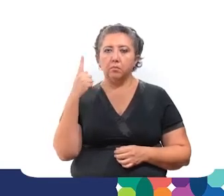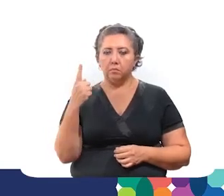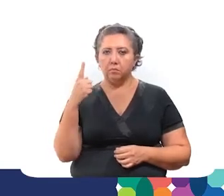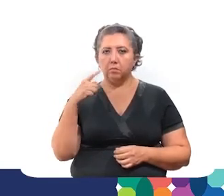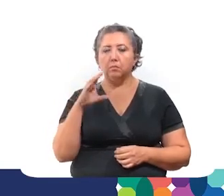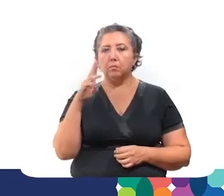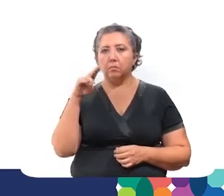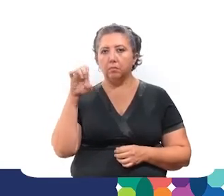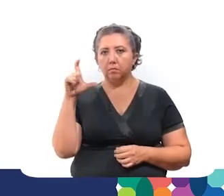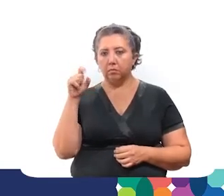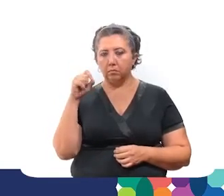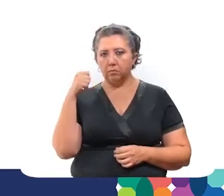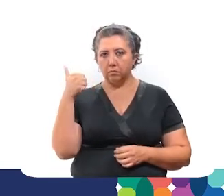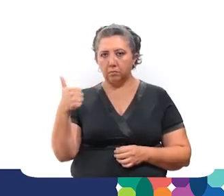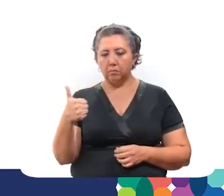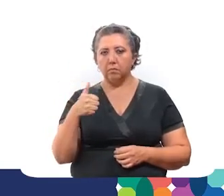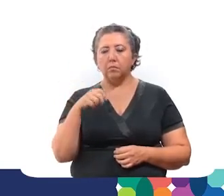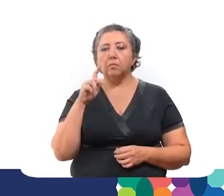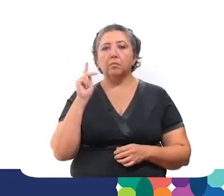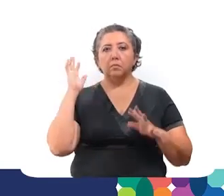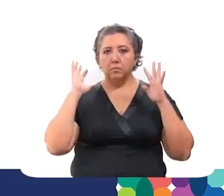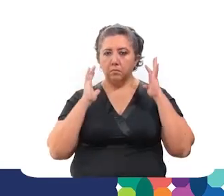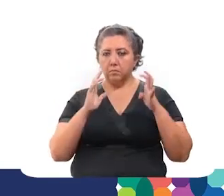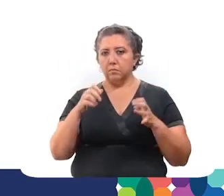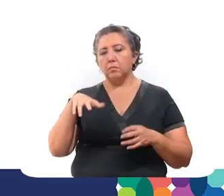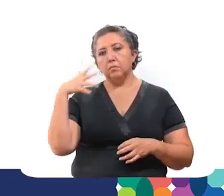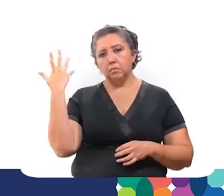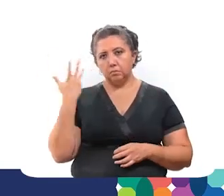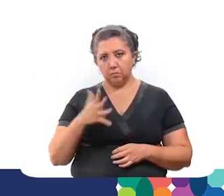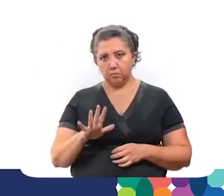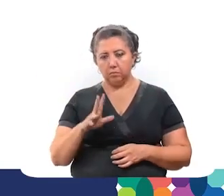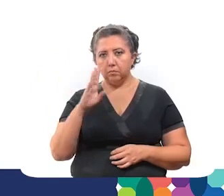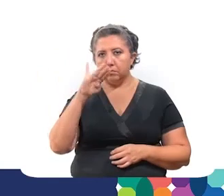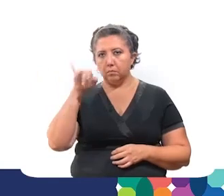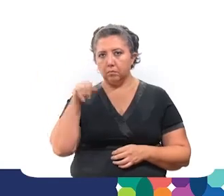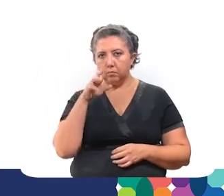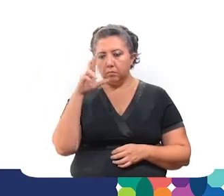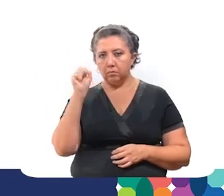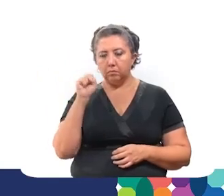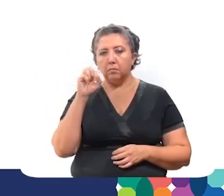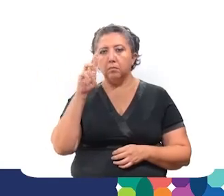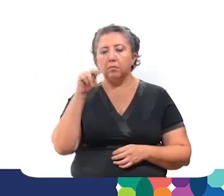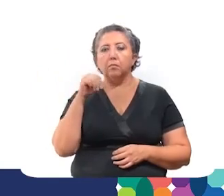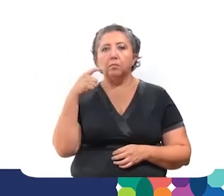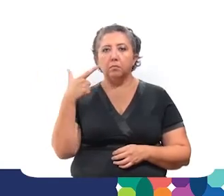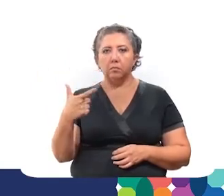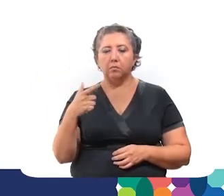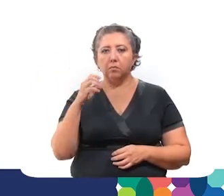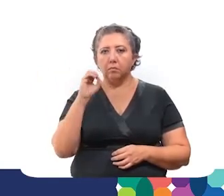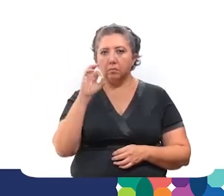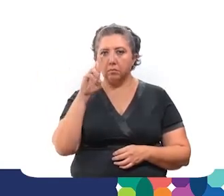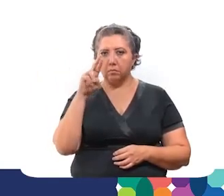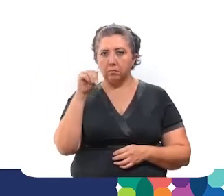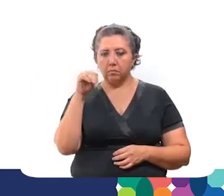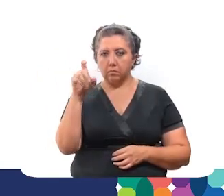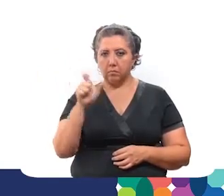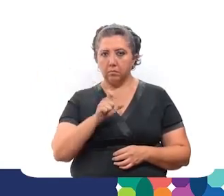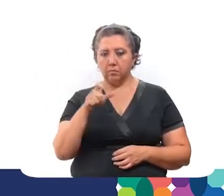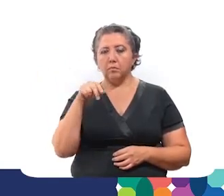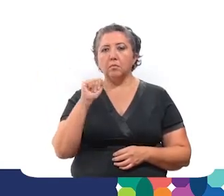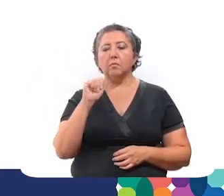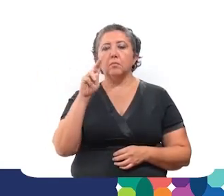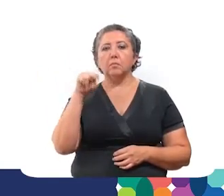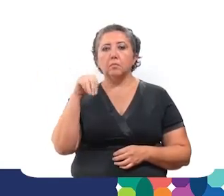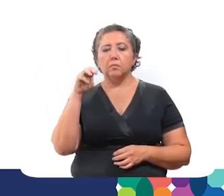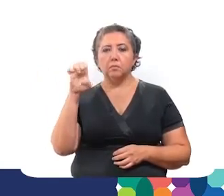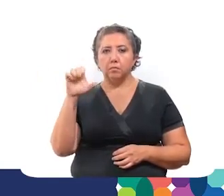41, Ciudad Cauquel 26, Francisco de Montejo 10, Bojorques, San Ramón Norte 7, Cordemex, Francisco y Madero,